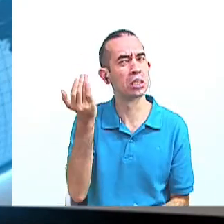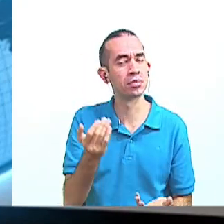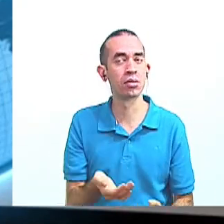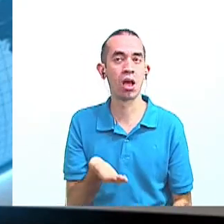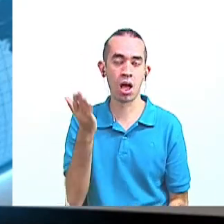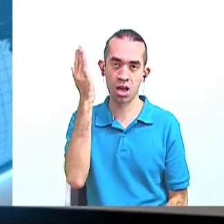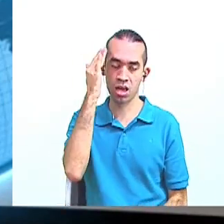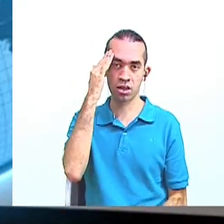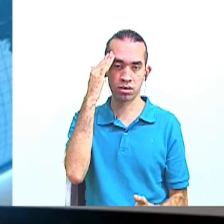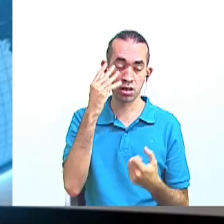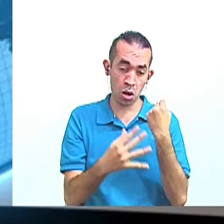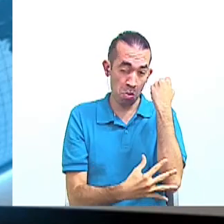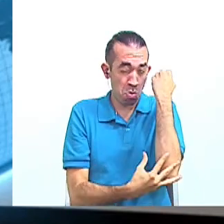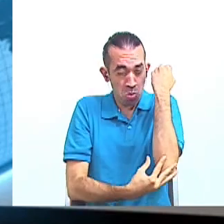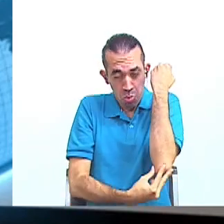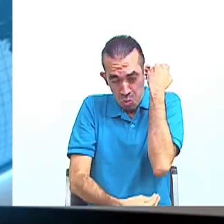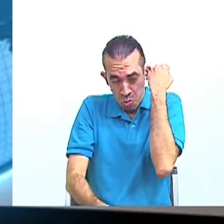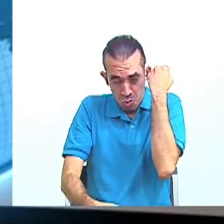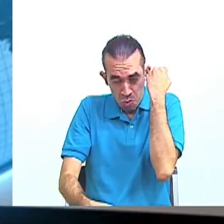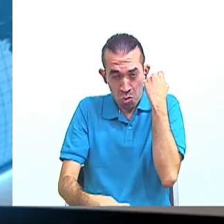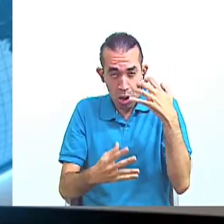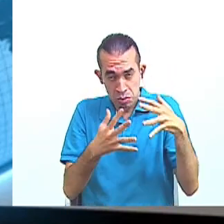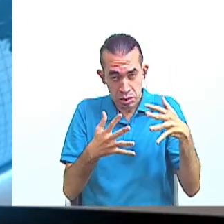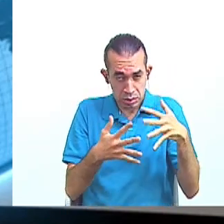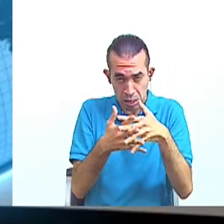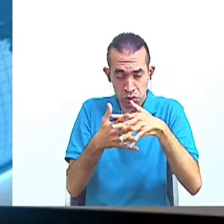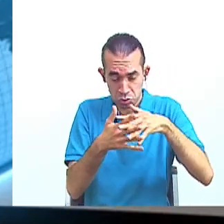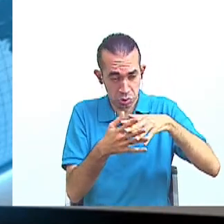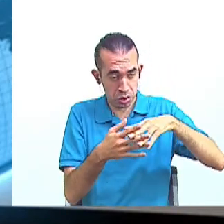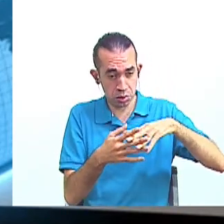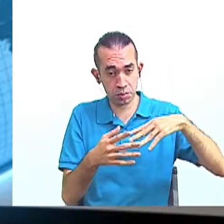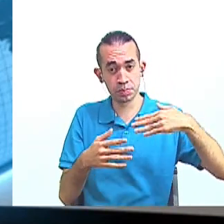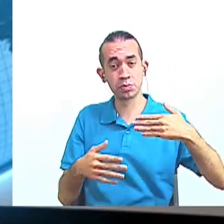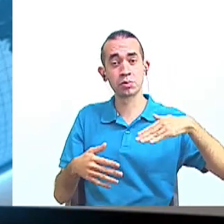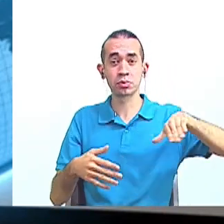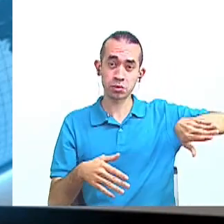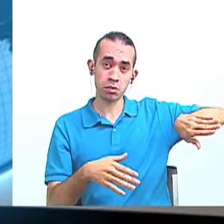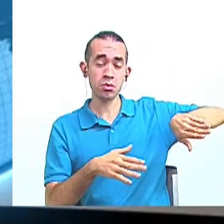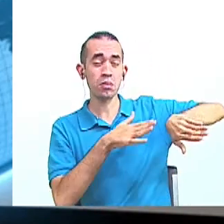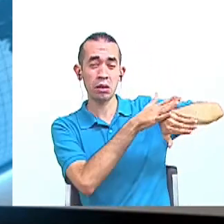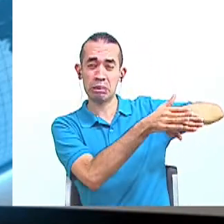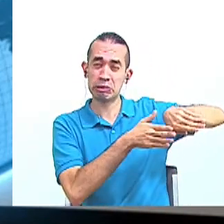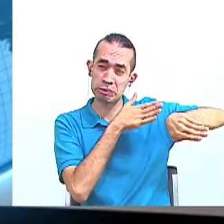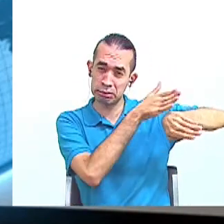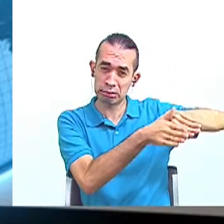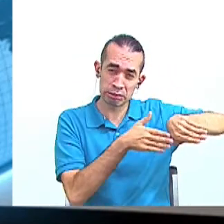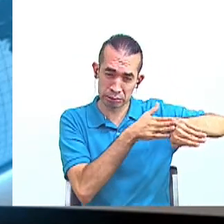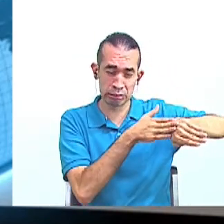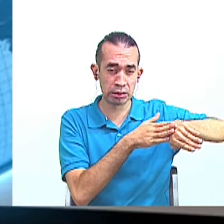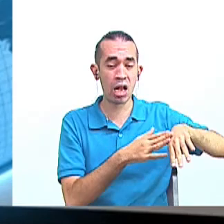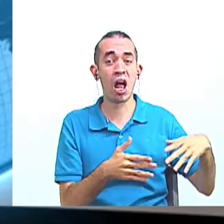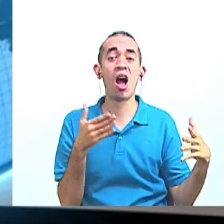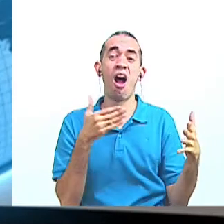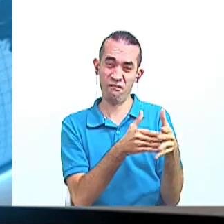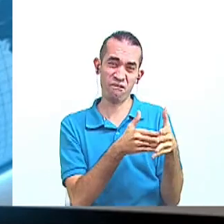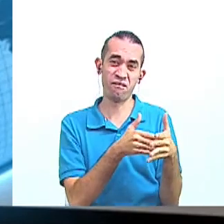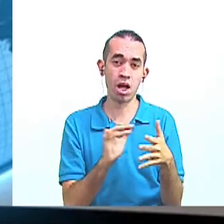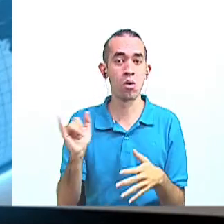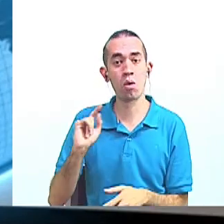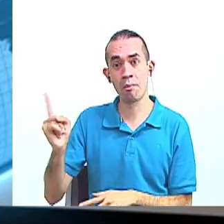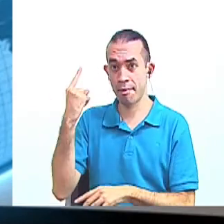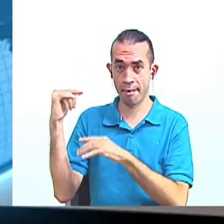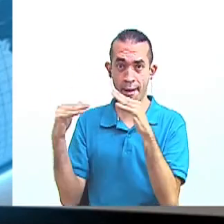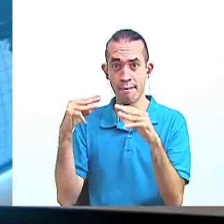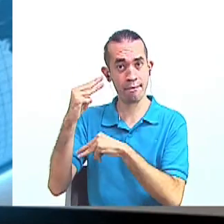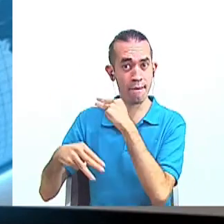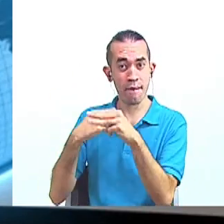sectores más pobres del país se vieron directamente afectados. al igual que ocurrió con la Primera Guerra Mundial.